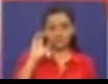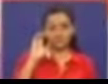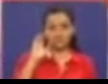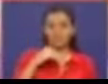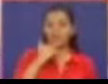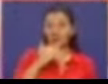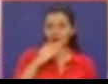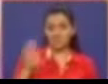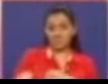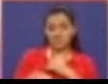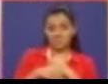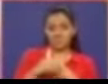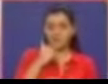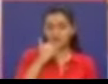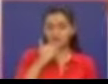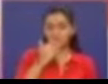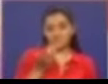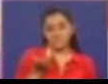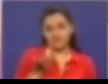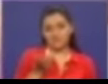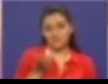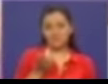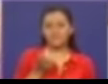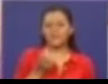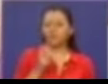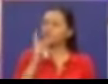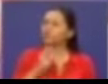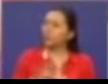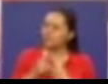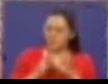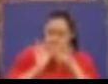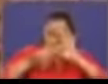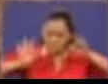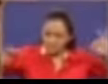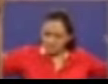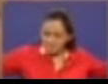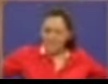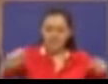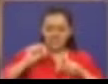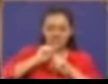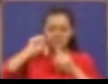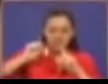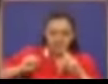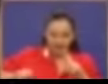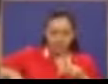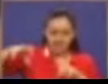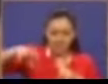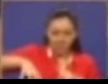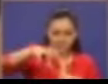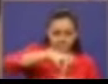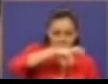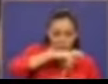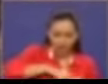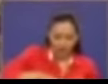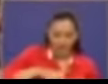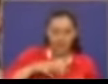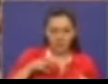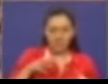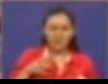¿algún detalle adicional? Para empezar, pues, ¿cómo es el nombre? Sistema Intersectorial. ¿Cómo le encanta a la burocracia estos